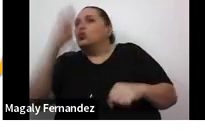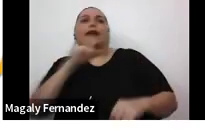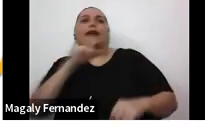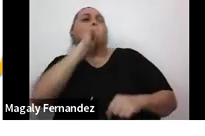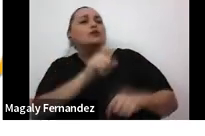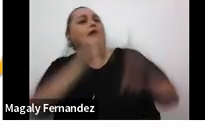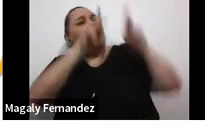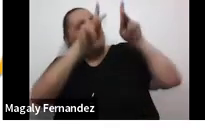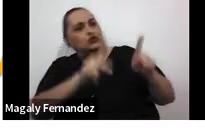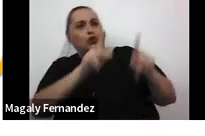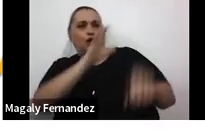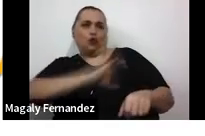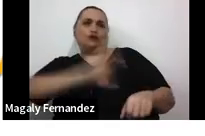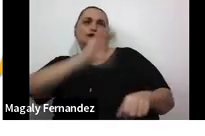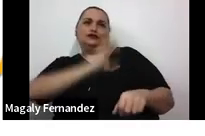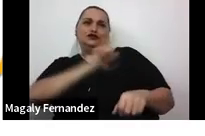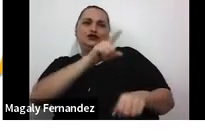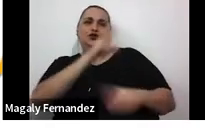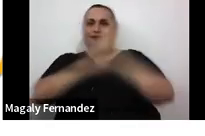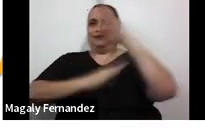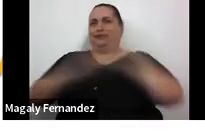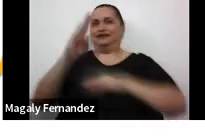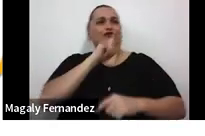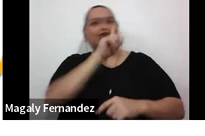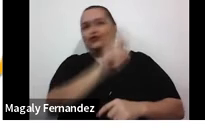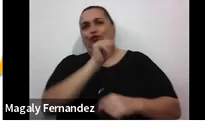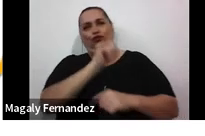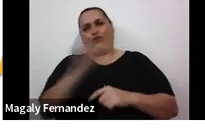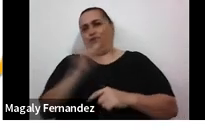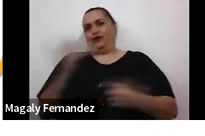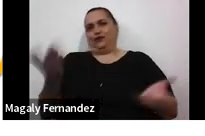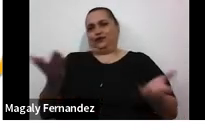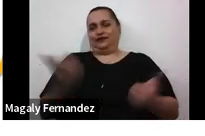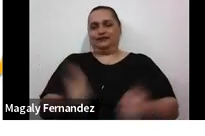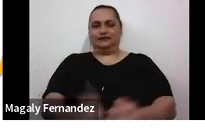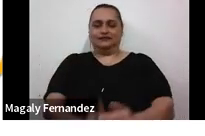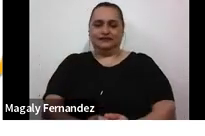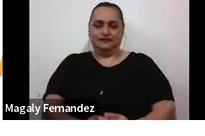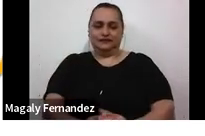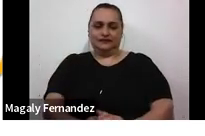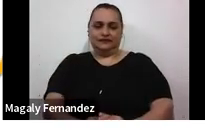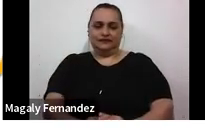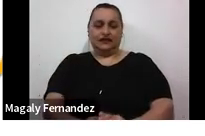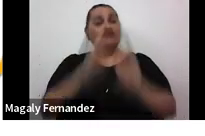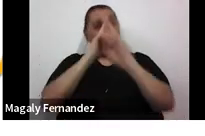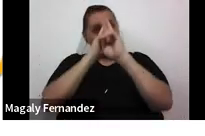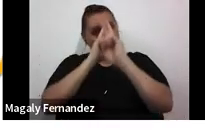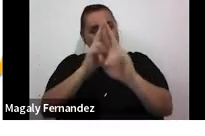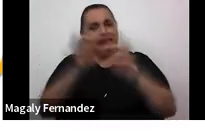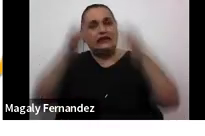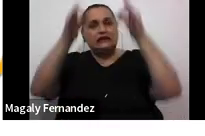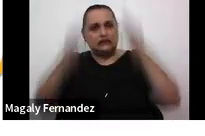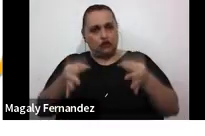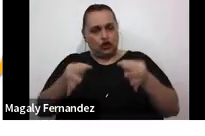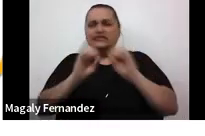su condición su situación y lo que necesita y lo que no en la que sigue por favor respetar sus decisiones sin